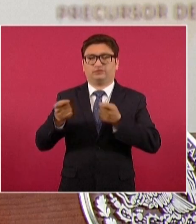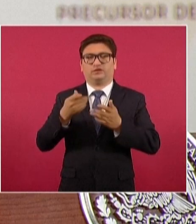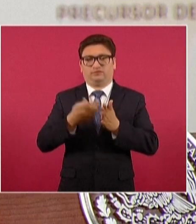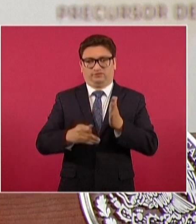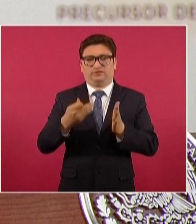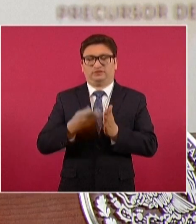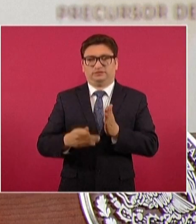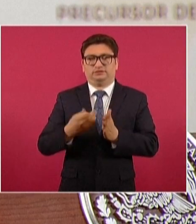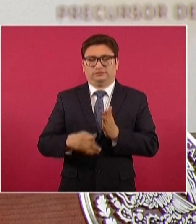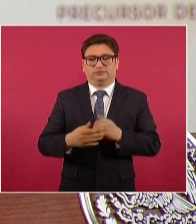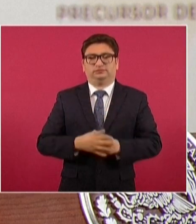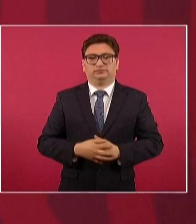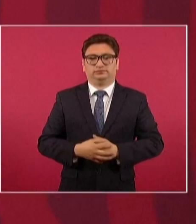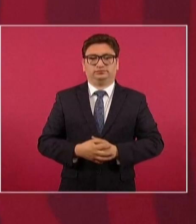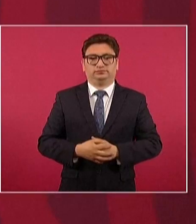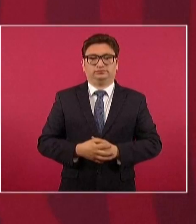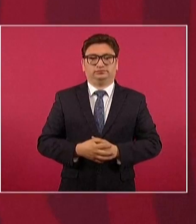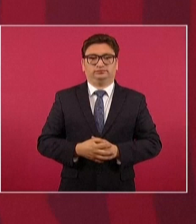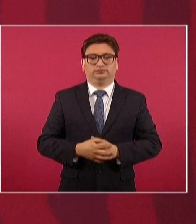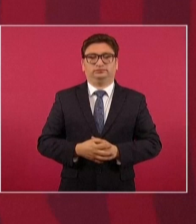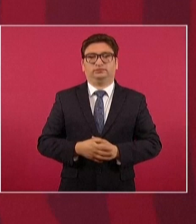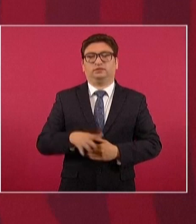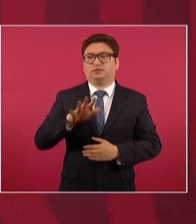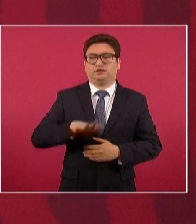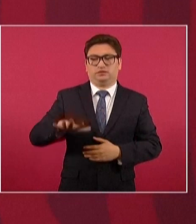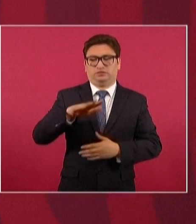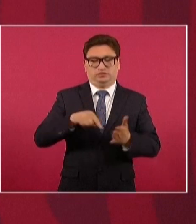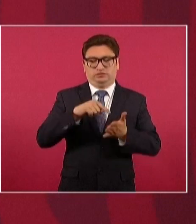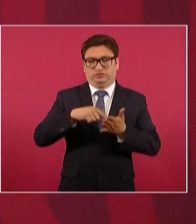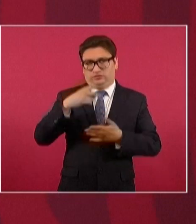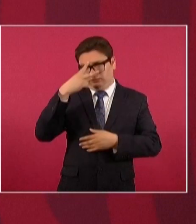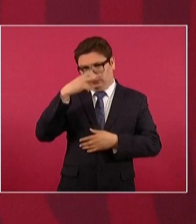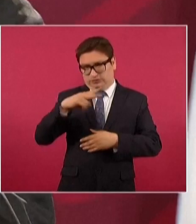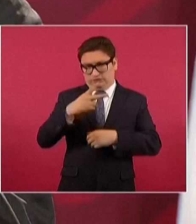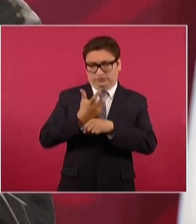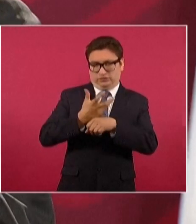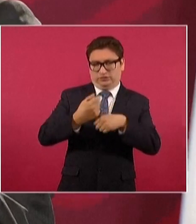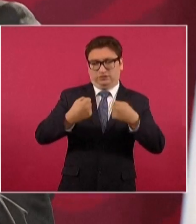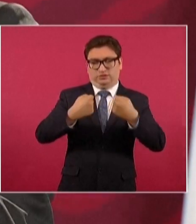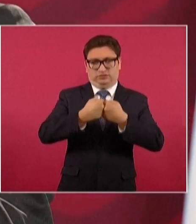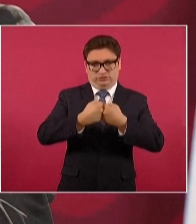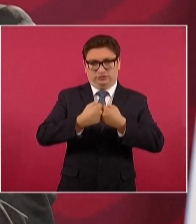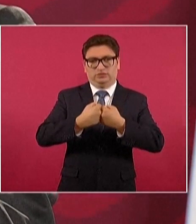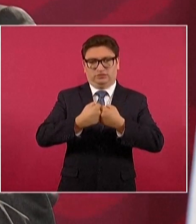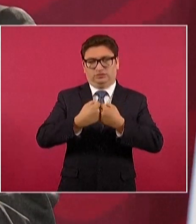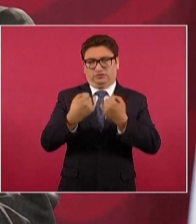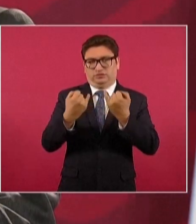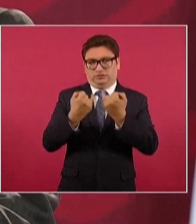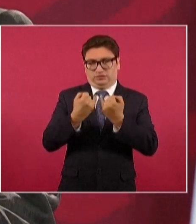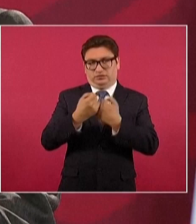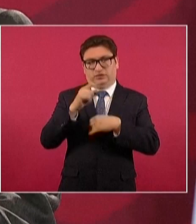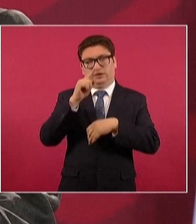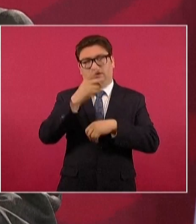en este caso en la frontera de méxico como estados unidos y al interior de